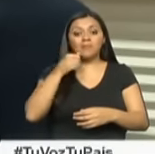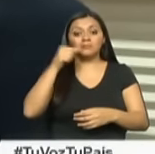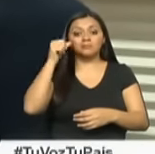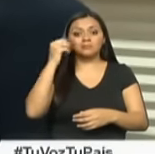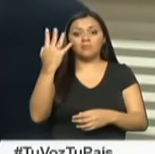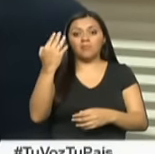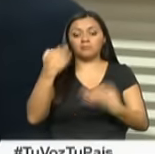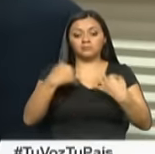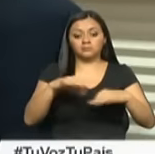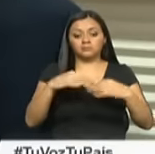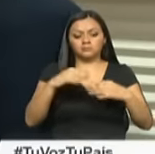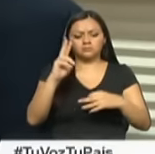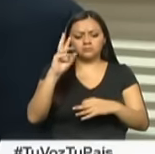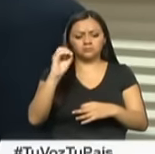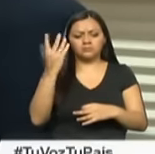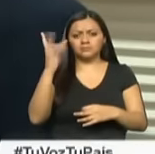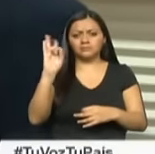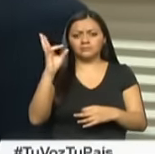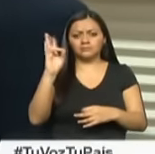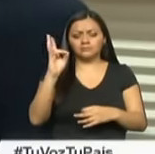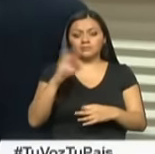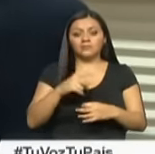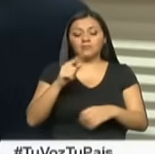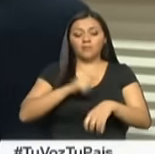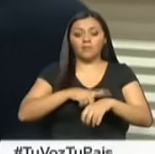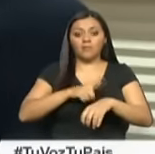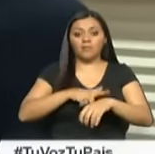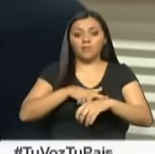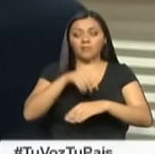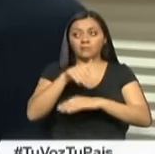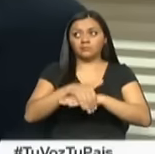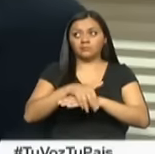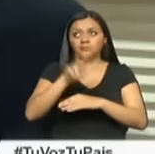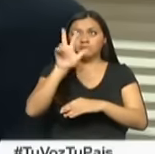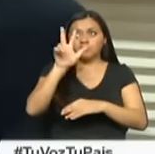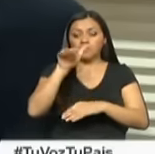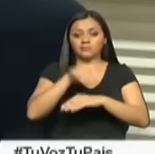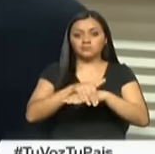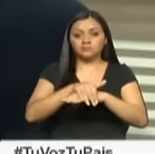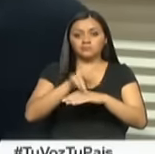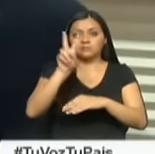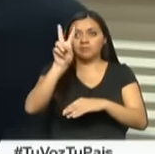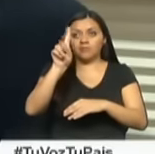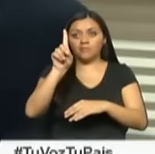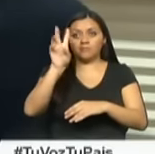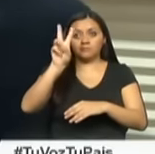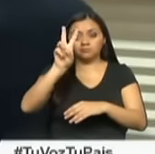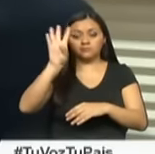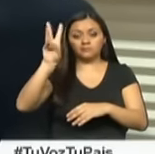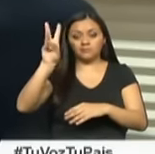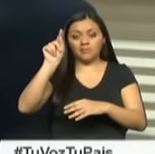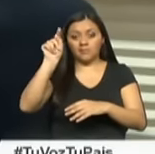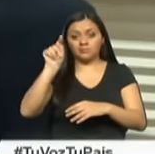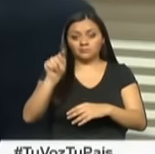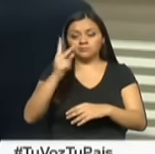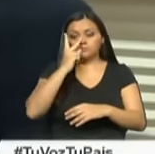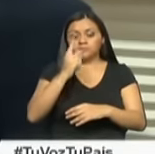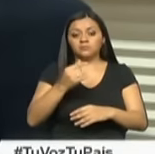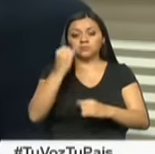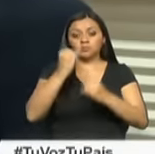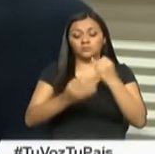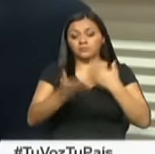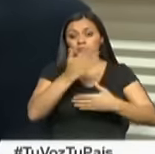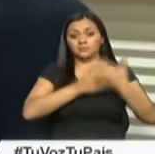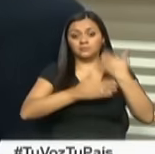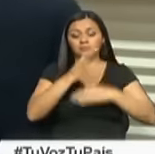14 de febrero del 2017, a las 15 horas 26, la última actuación